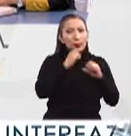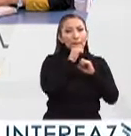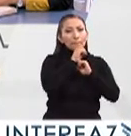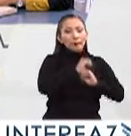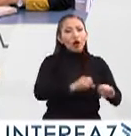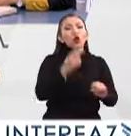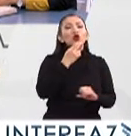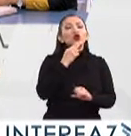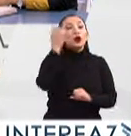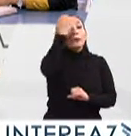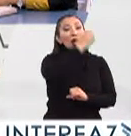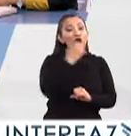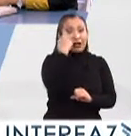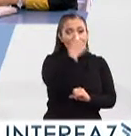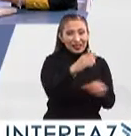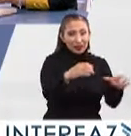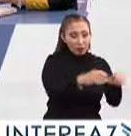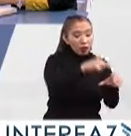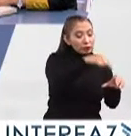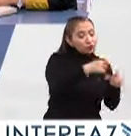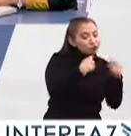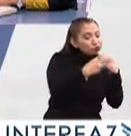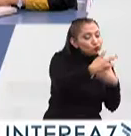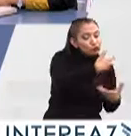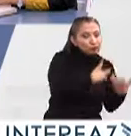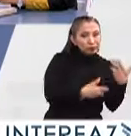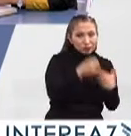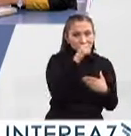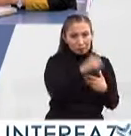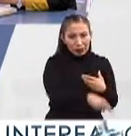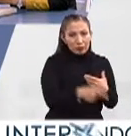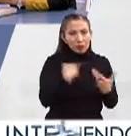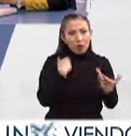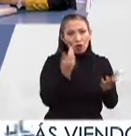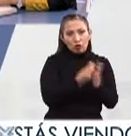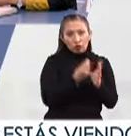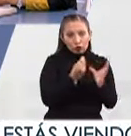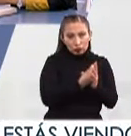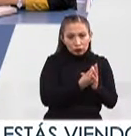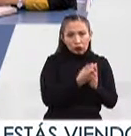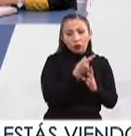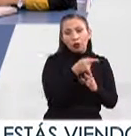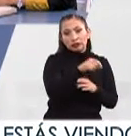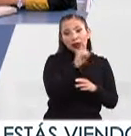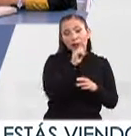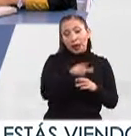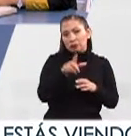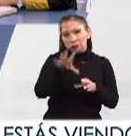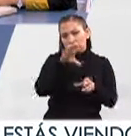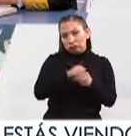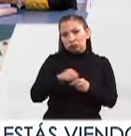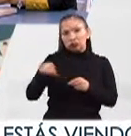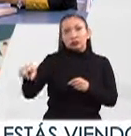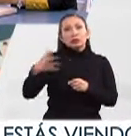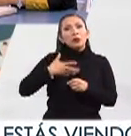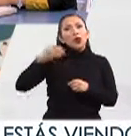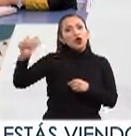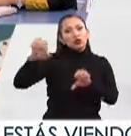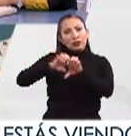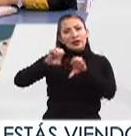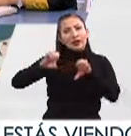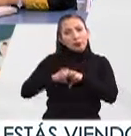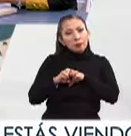Uso de las Evaluaciones. Ahí pues realizamos con estos MOOC, no solamente este curso, sino en general. Tenemos un